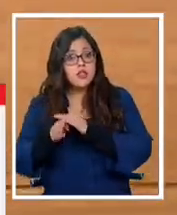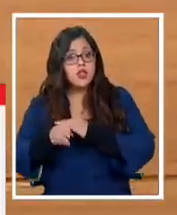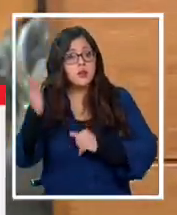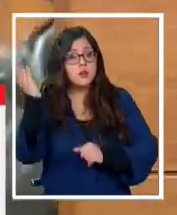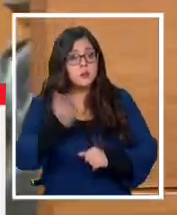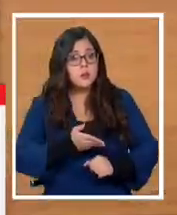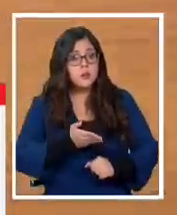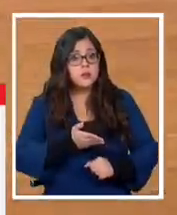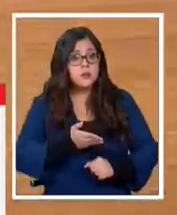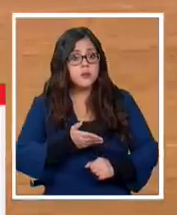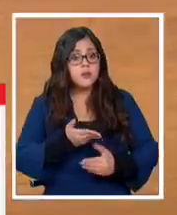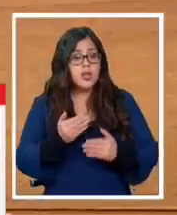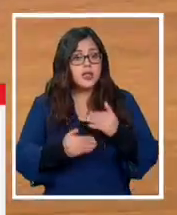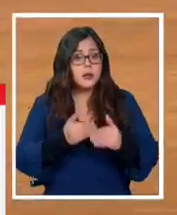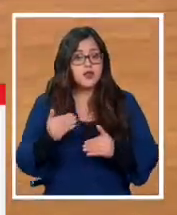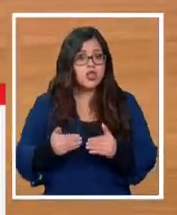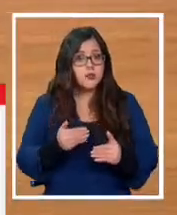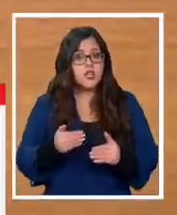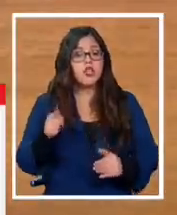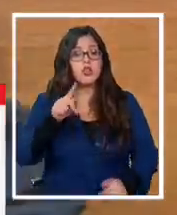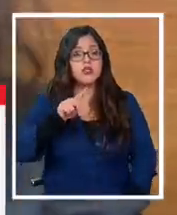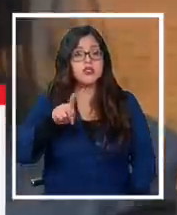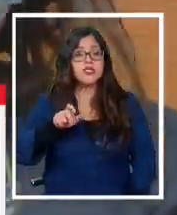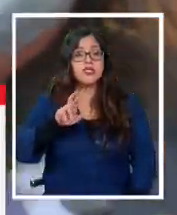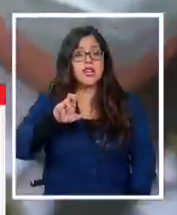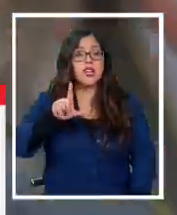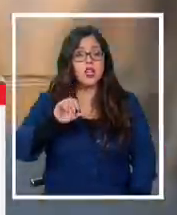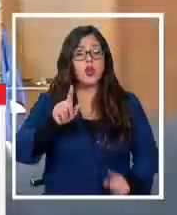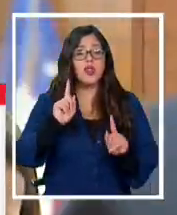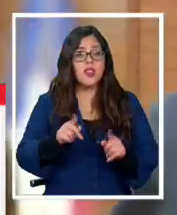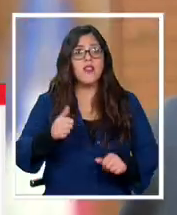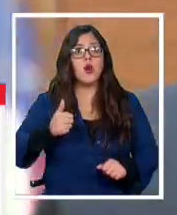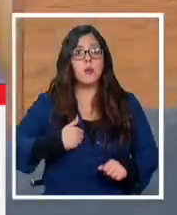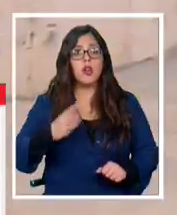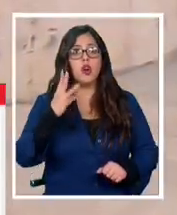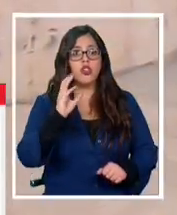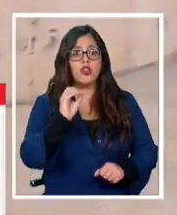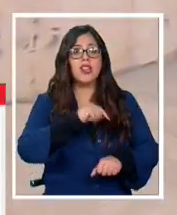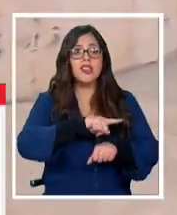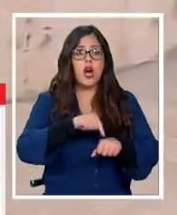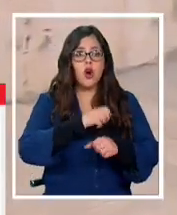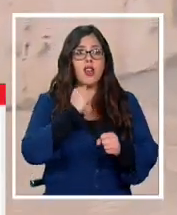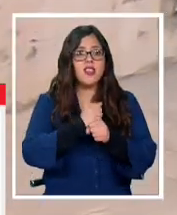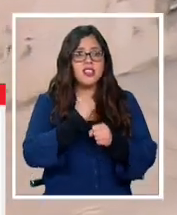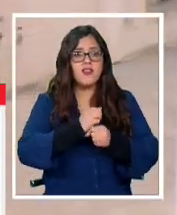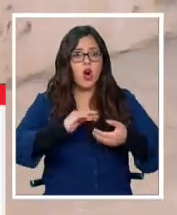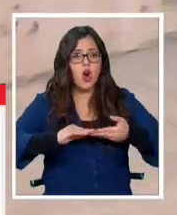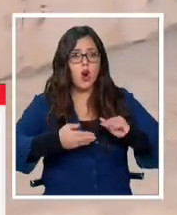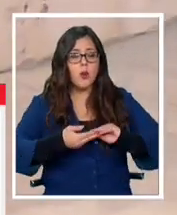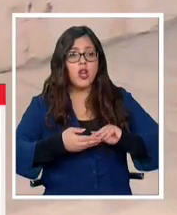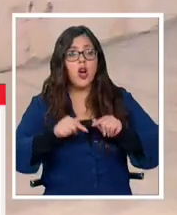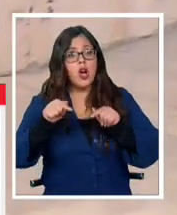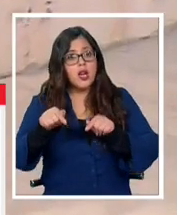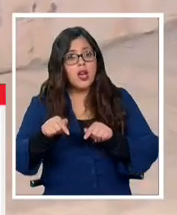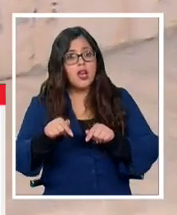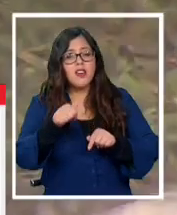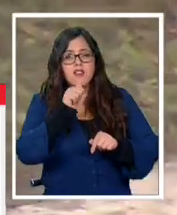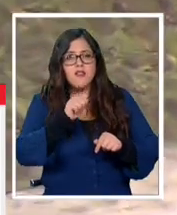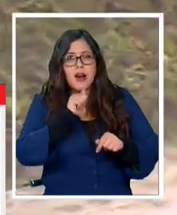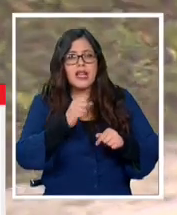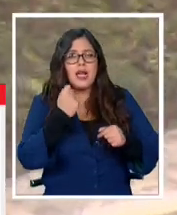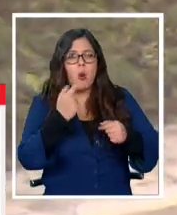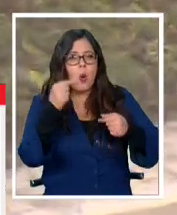suspensión condicional del procedimiento sergio moreno debe cumplir con las 30 horas de trabajo comunitario las cuales aún no se han detallado